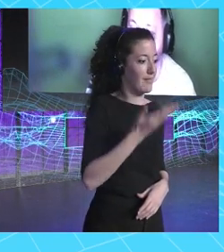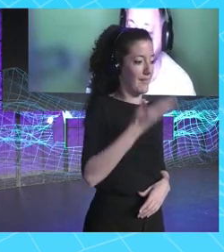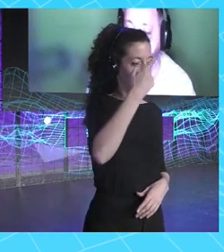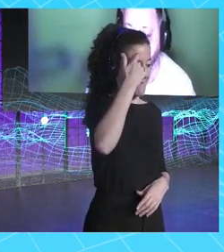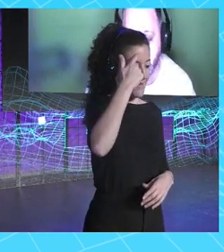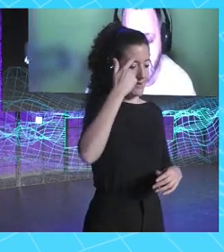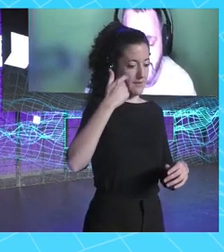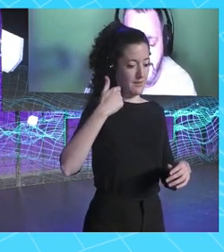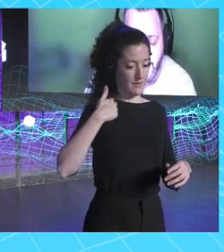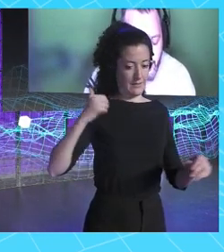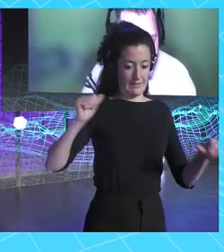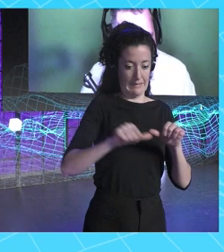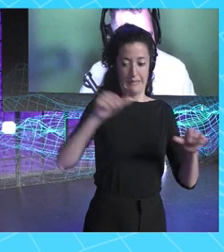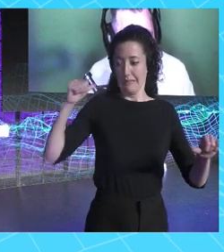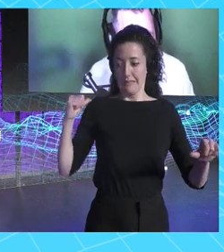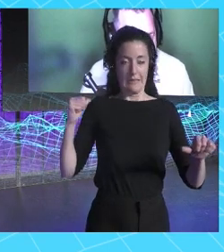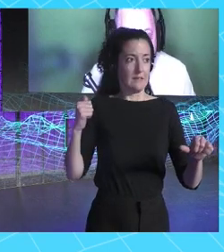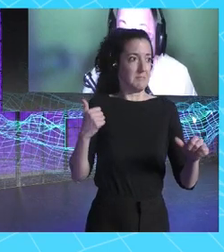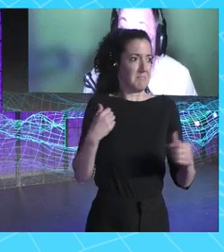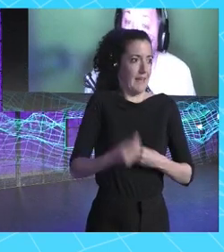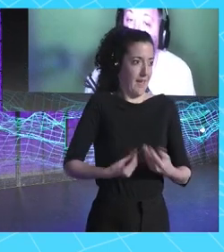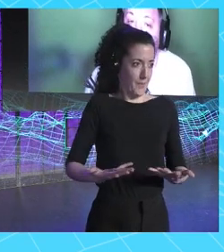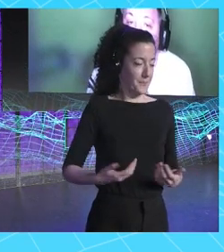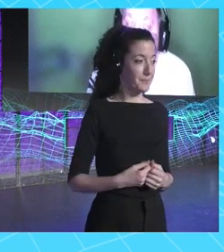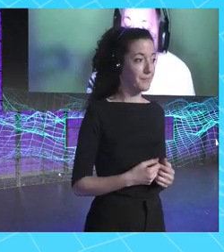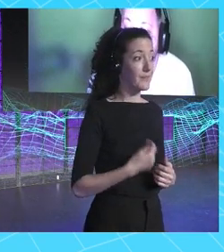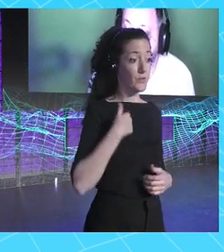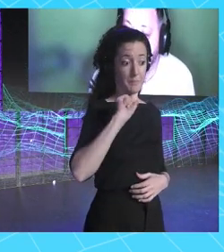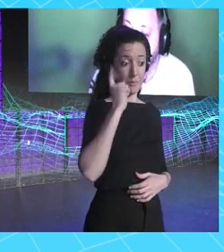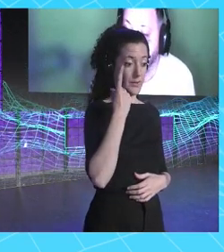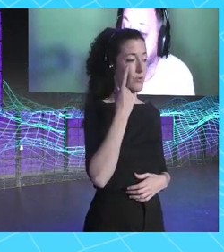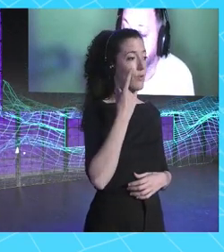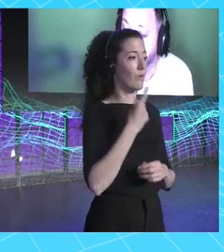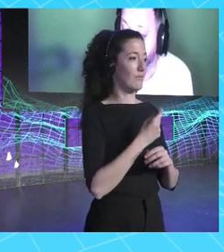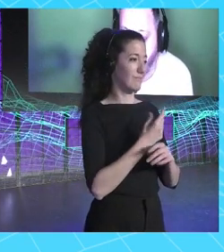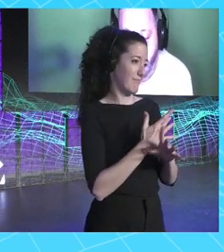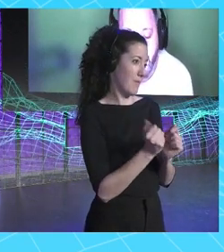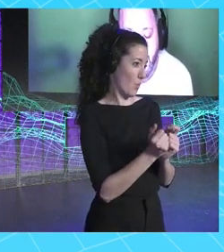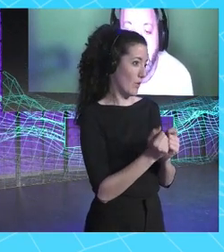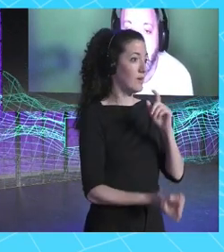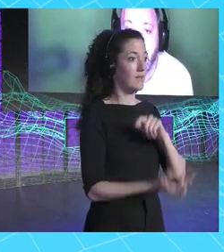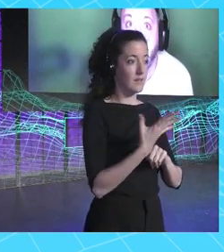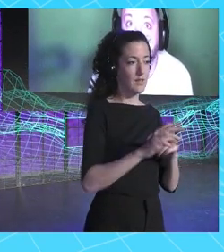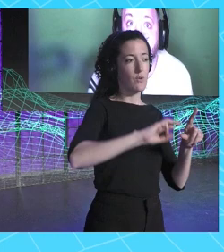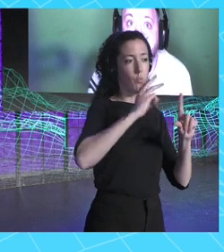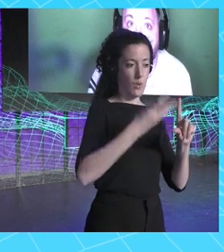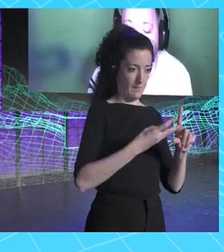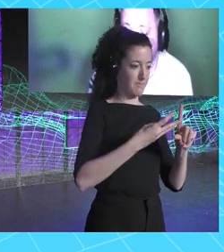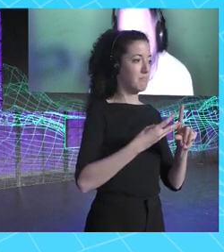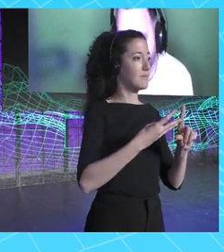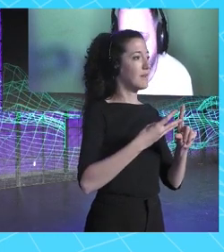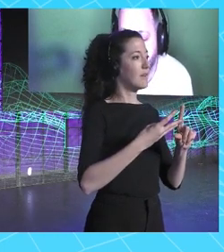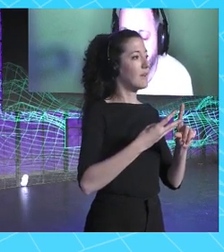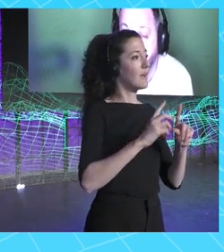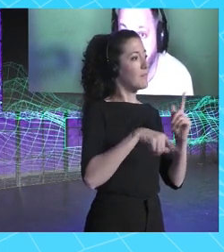mucho que ver No yo venía del mundo del videojuego fundé una web que se llama nike.com y dirigí una otra